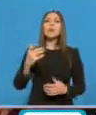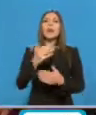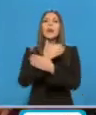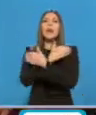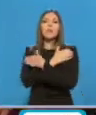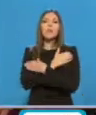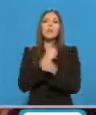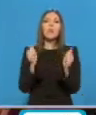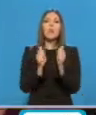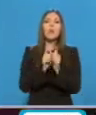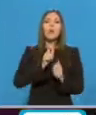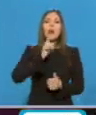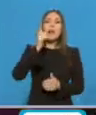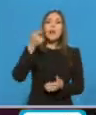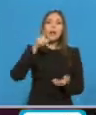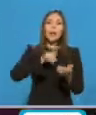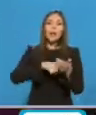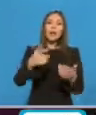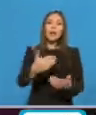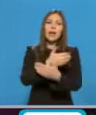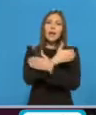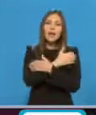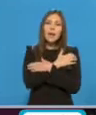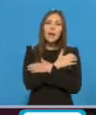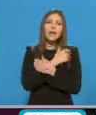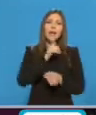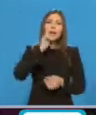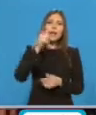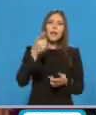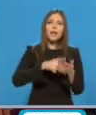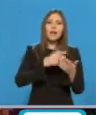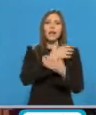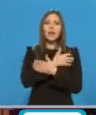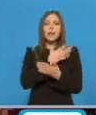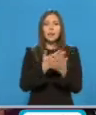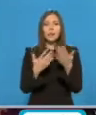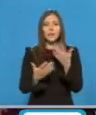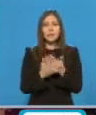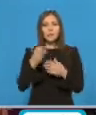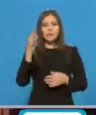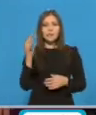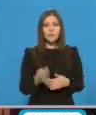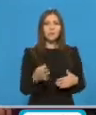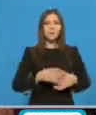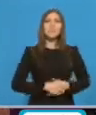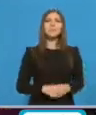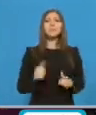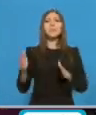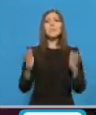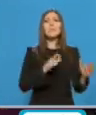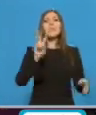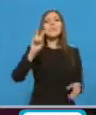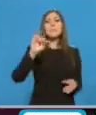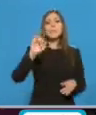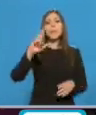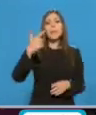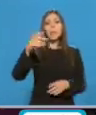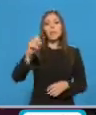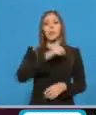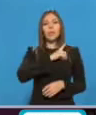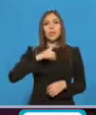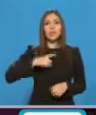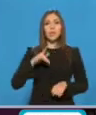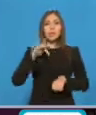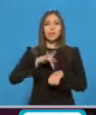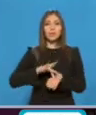alma, abrácense con las manos, por favor. Con la familia, con los seres queridos. Es correcto. Virgo, hay que tocar los